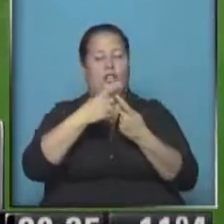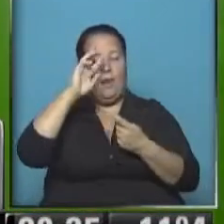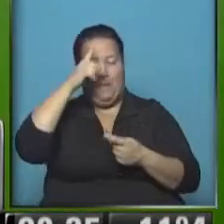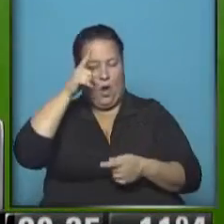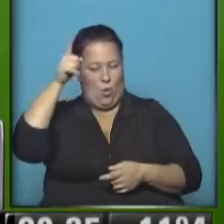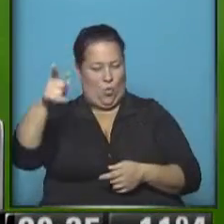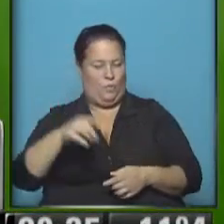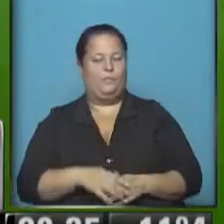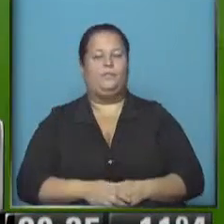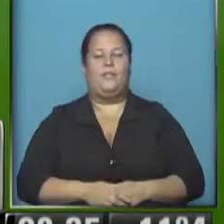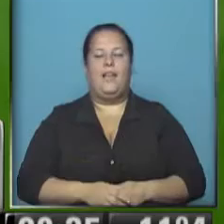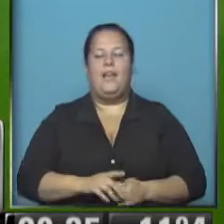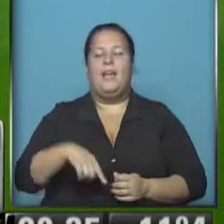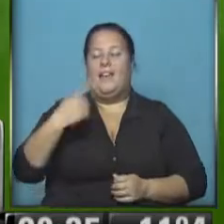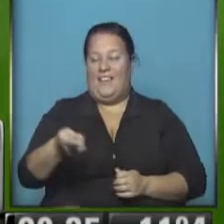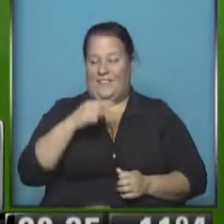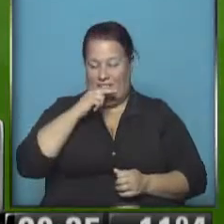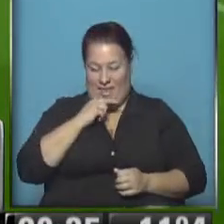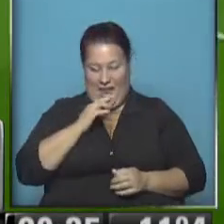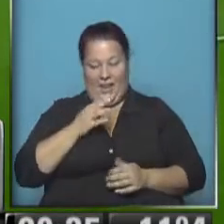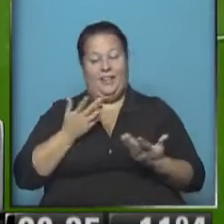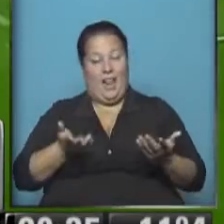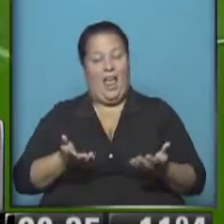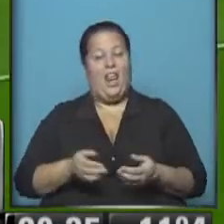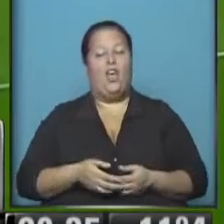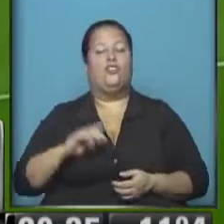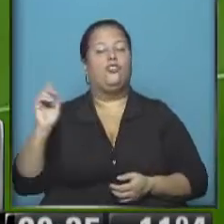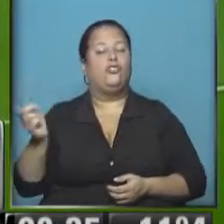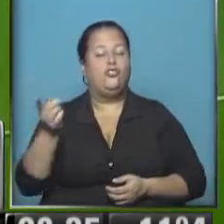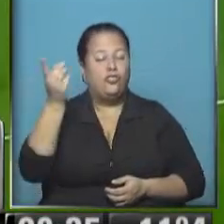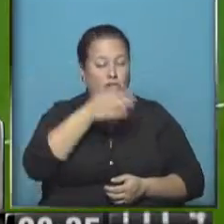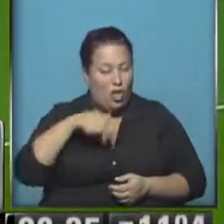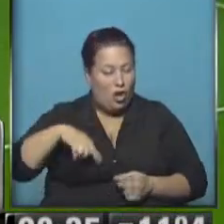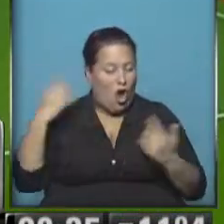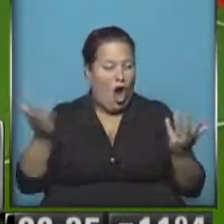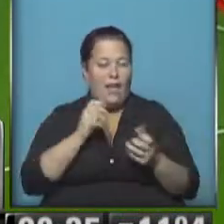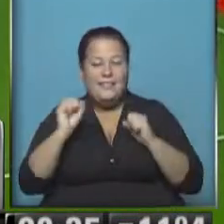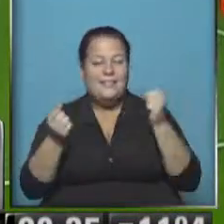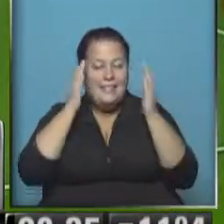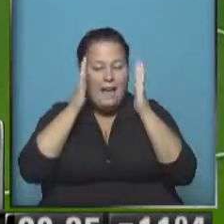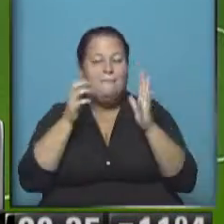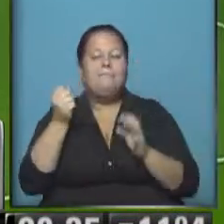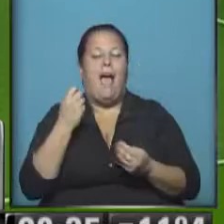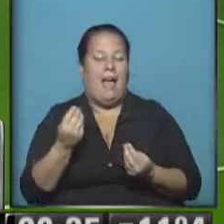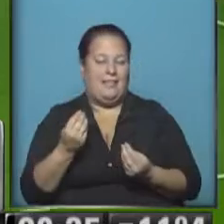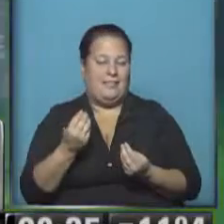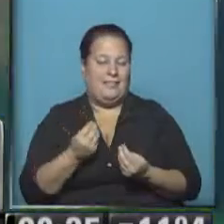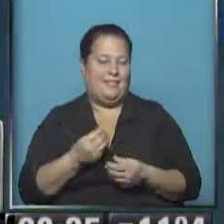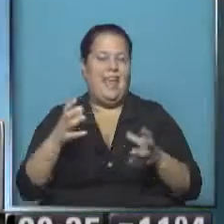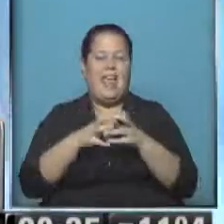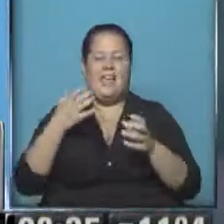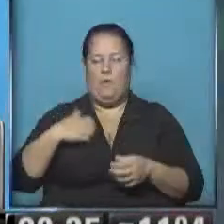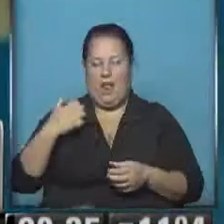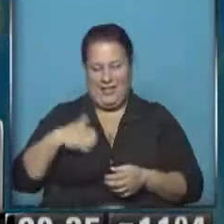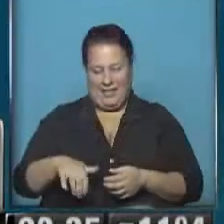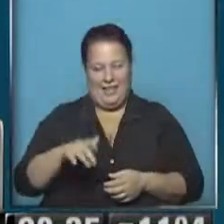perú en el día viernes por supuesto que todo aquí toda la expectativa es con el equipo argentino